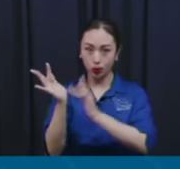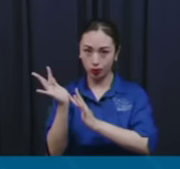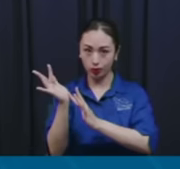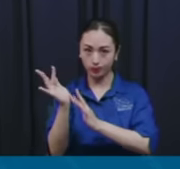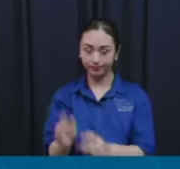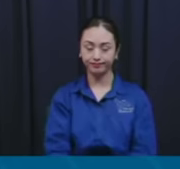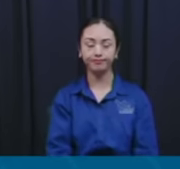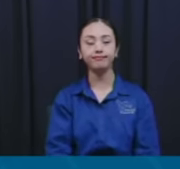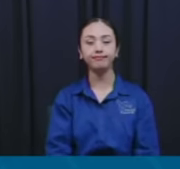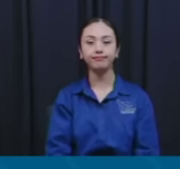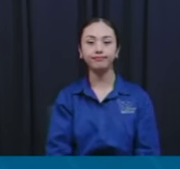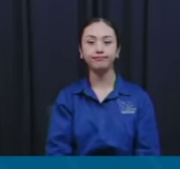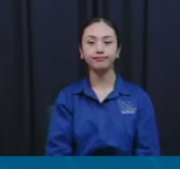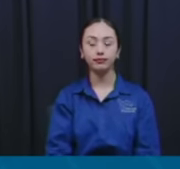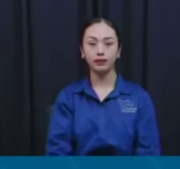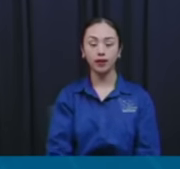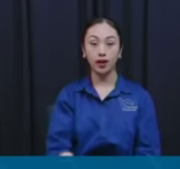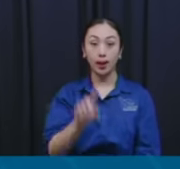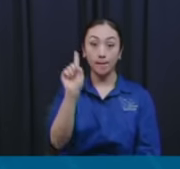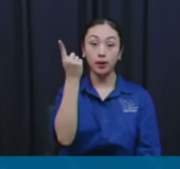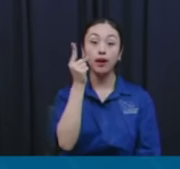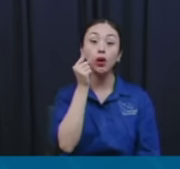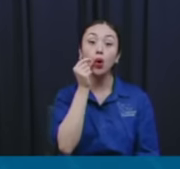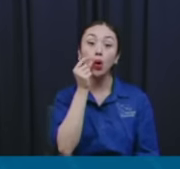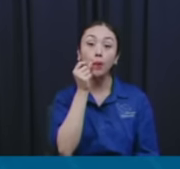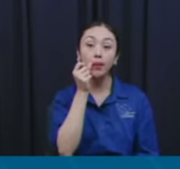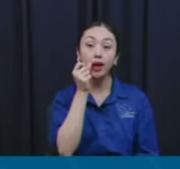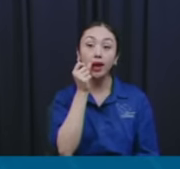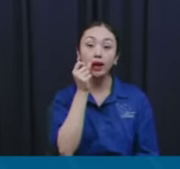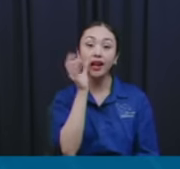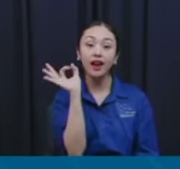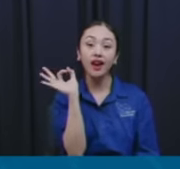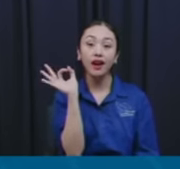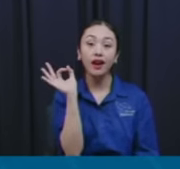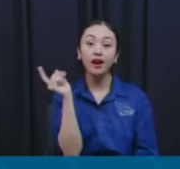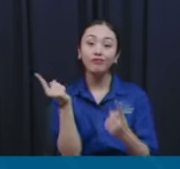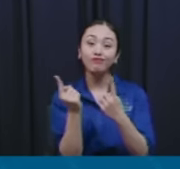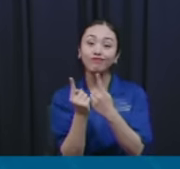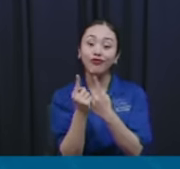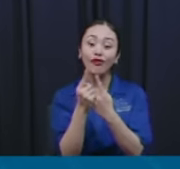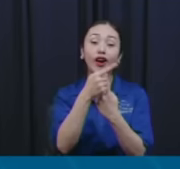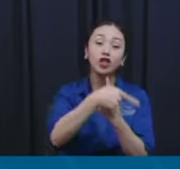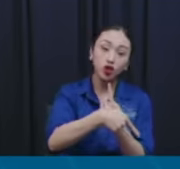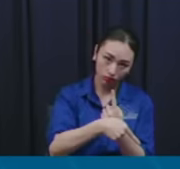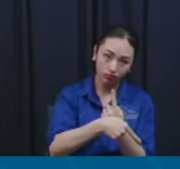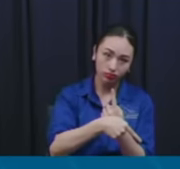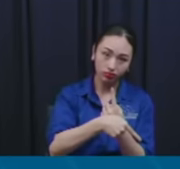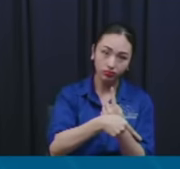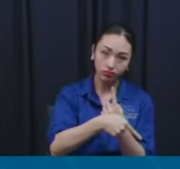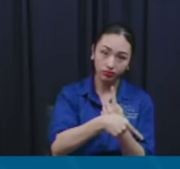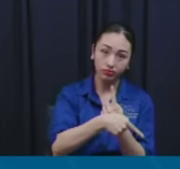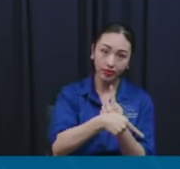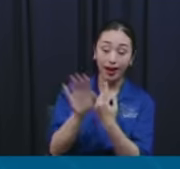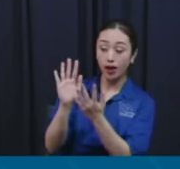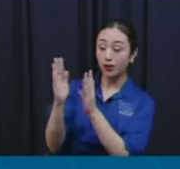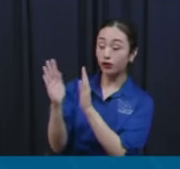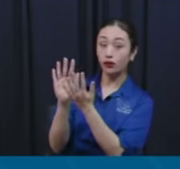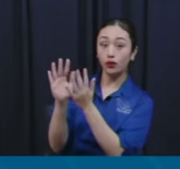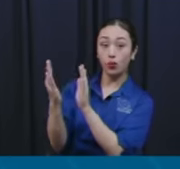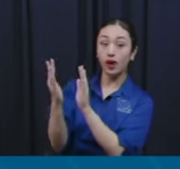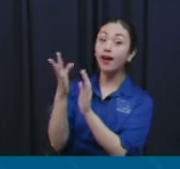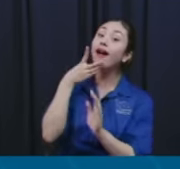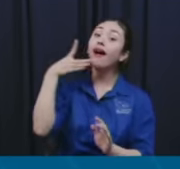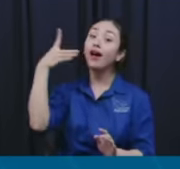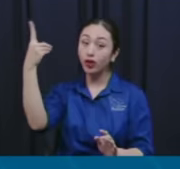otras palabras el primer Adán falló en trasladar la imagen divina la imagen de Dios que él tenía